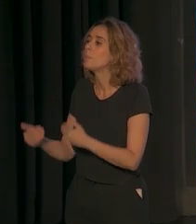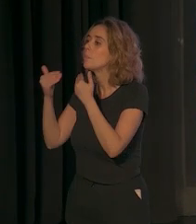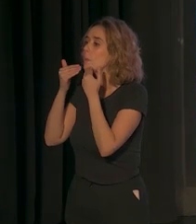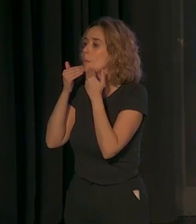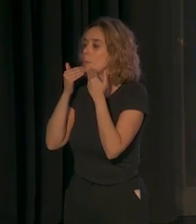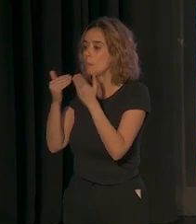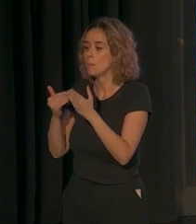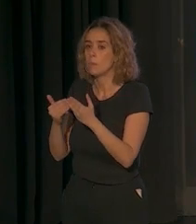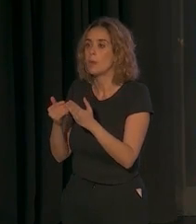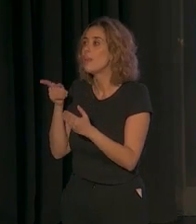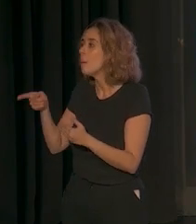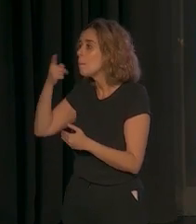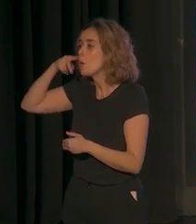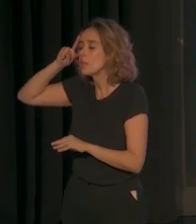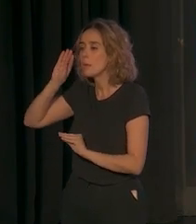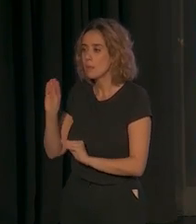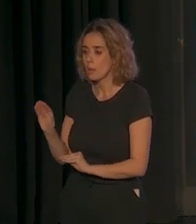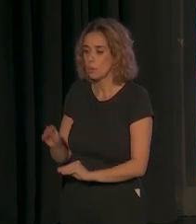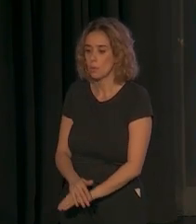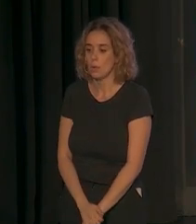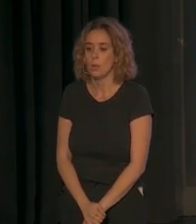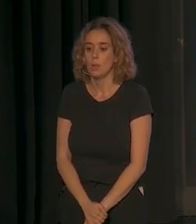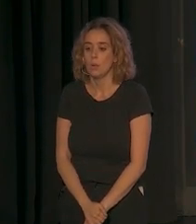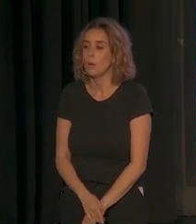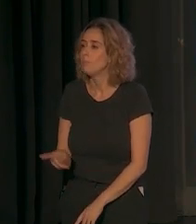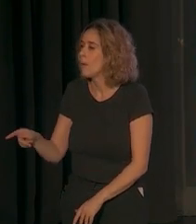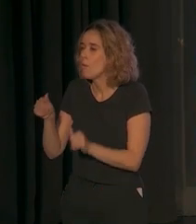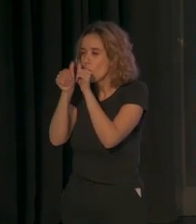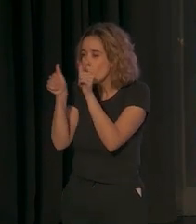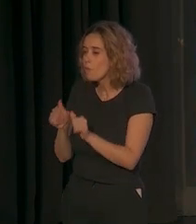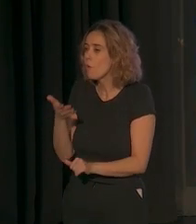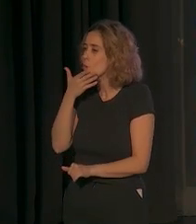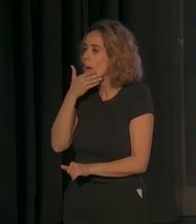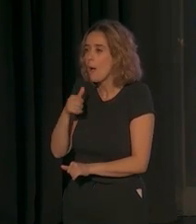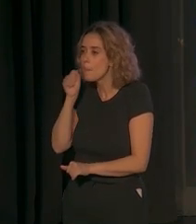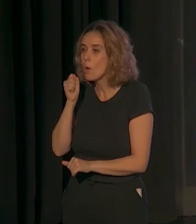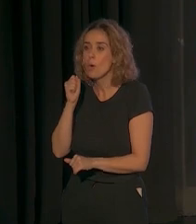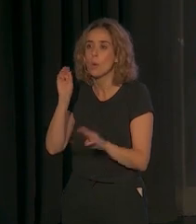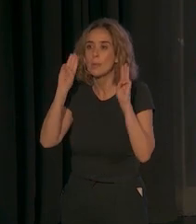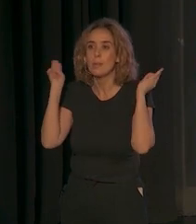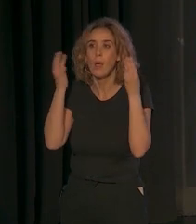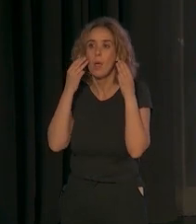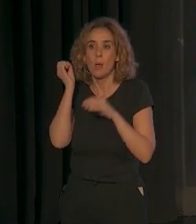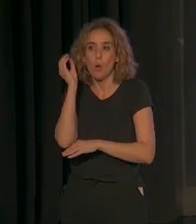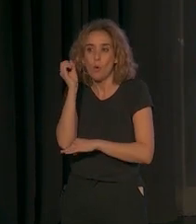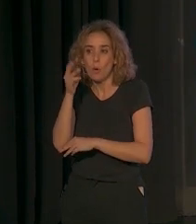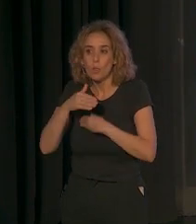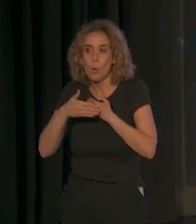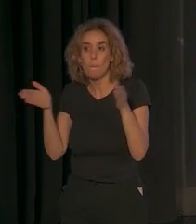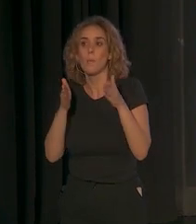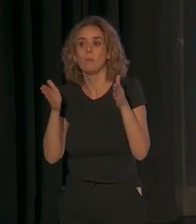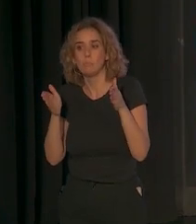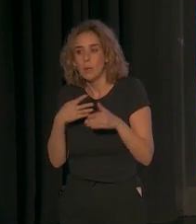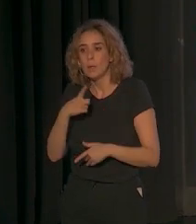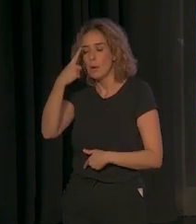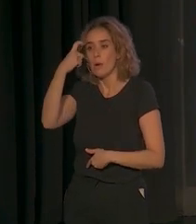Muchas gracias, Peggy, por compartir tu experiencia. Creo que ha sido la mejor forma de abrir el Congreso, recordando y